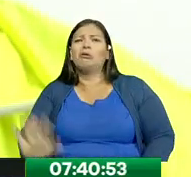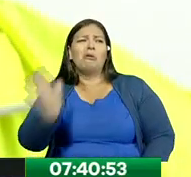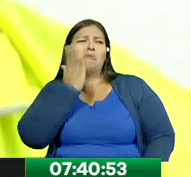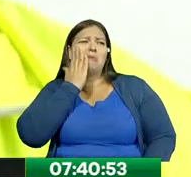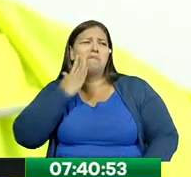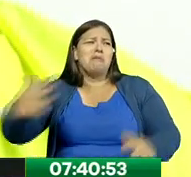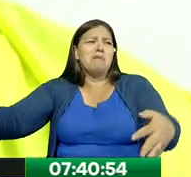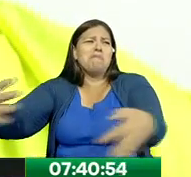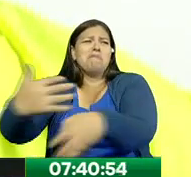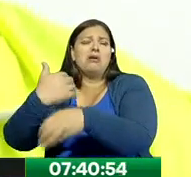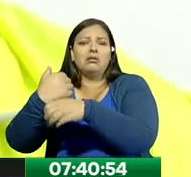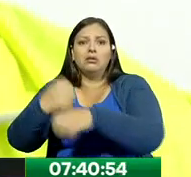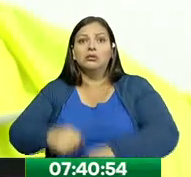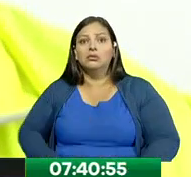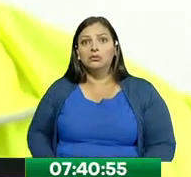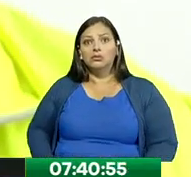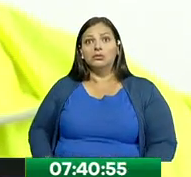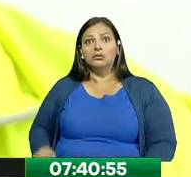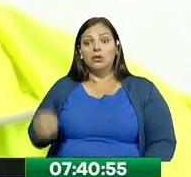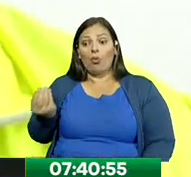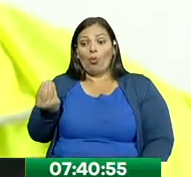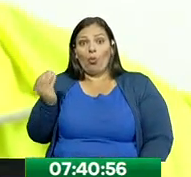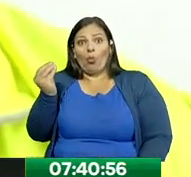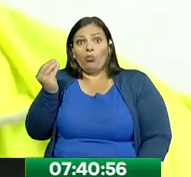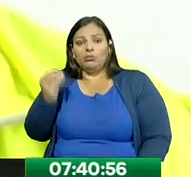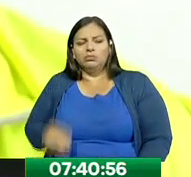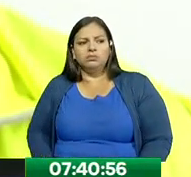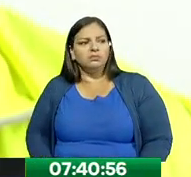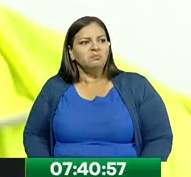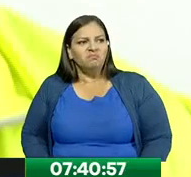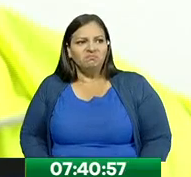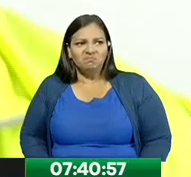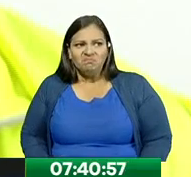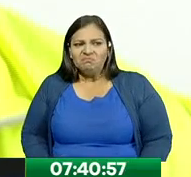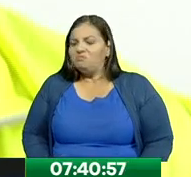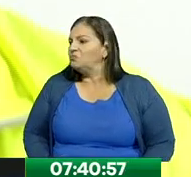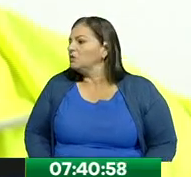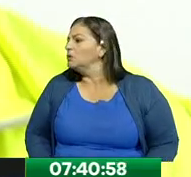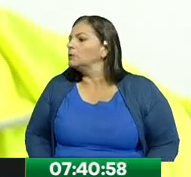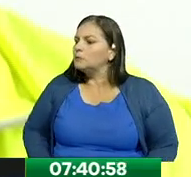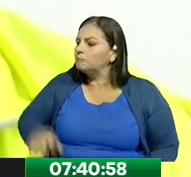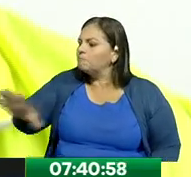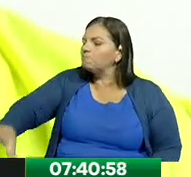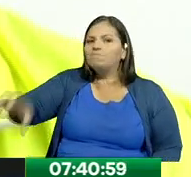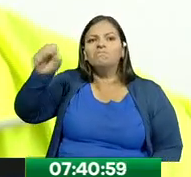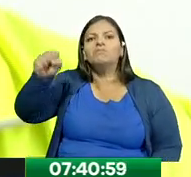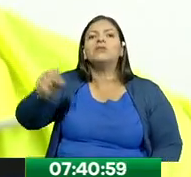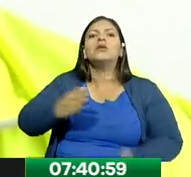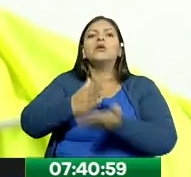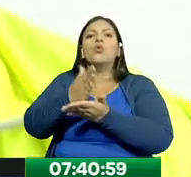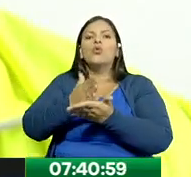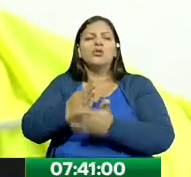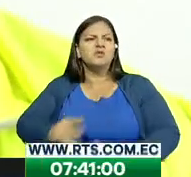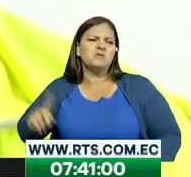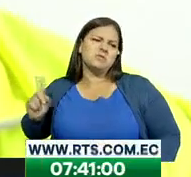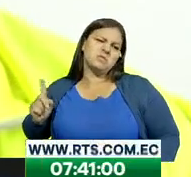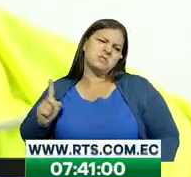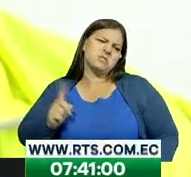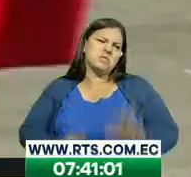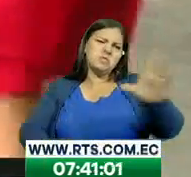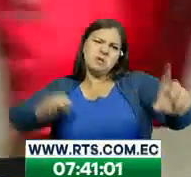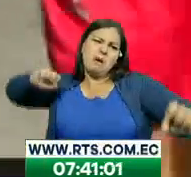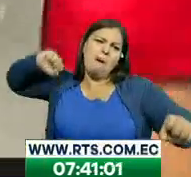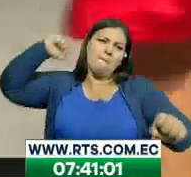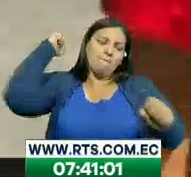hijo que proteger a la madre encuentra un cuchillo que está a pocos metros de él y le propinan apuñalada lo que produce la causa de la muerte